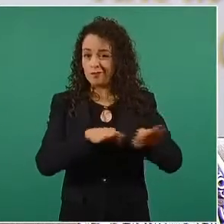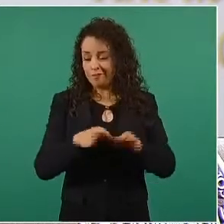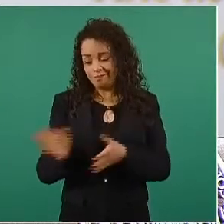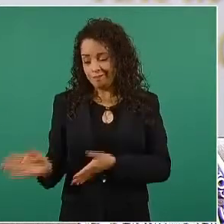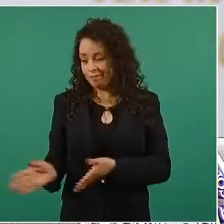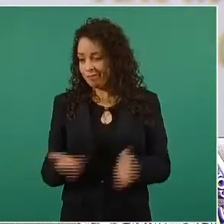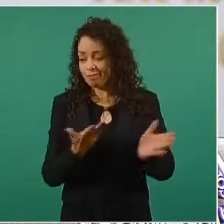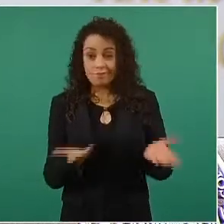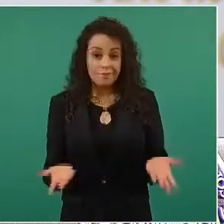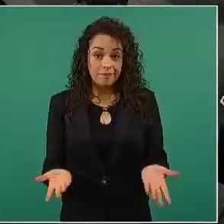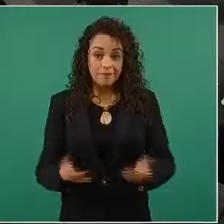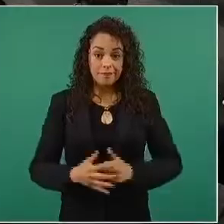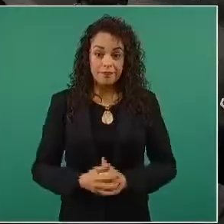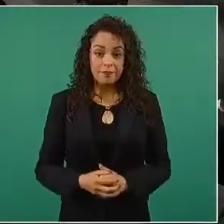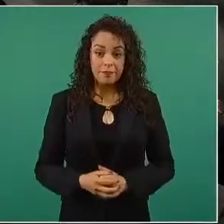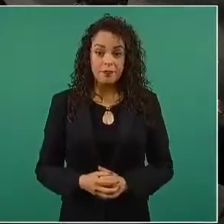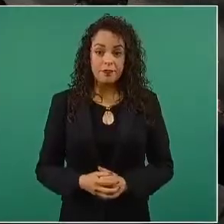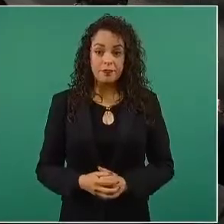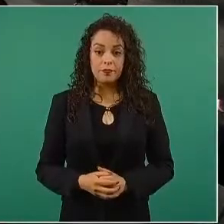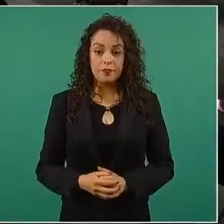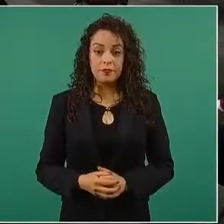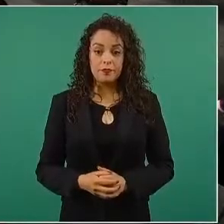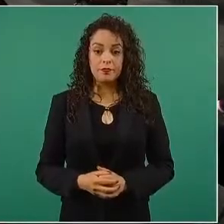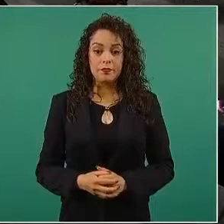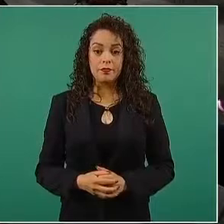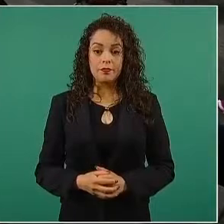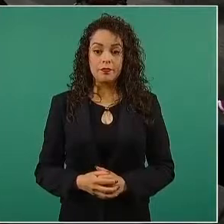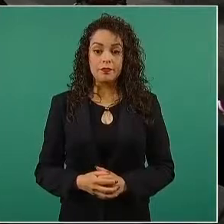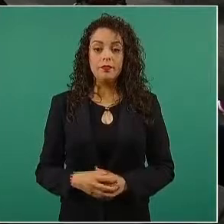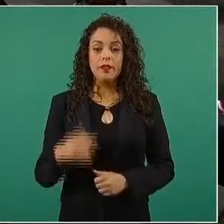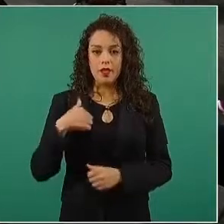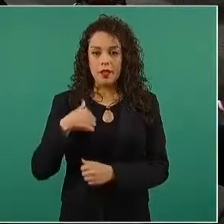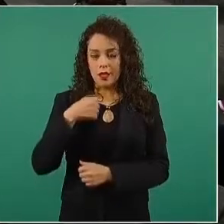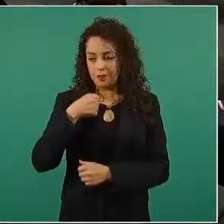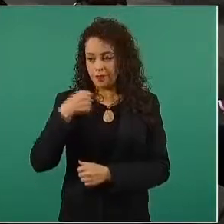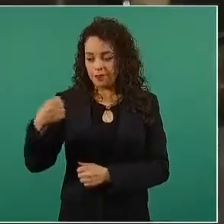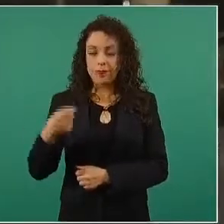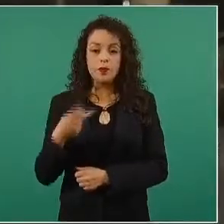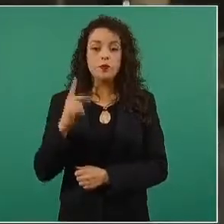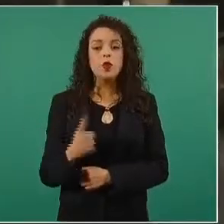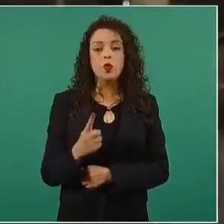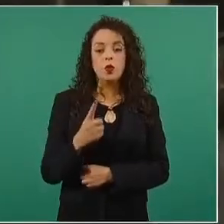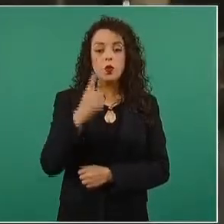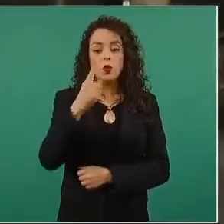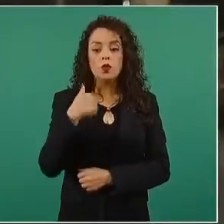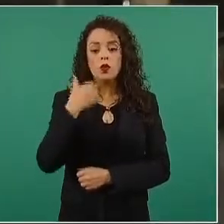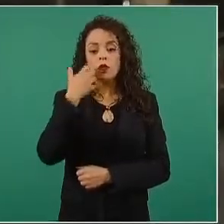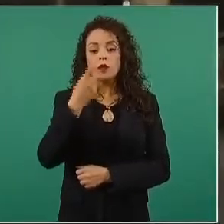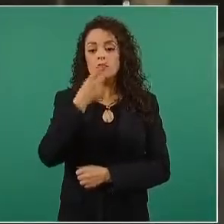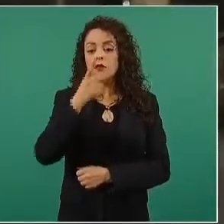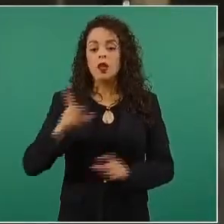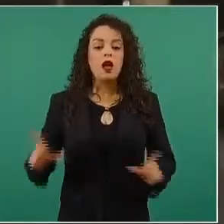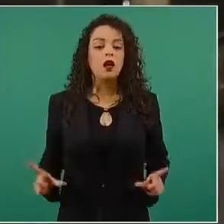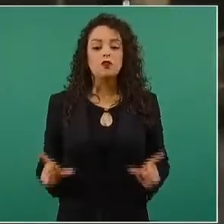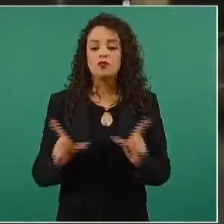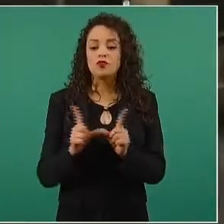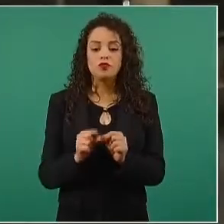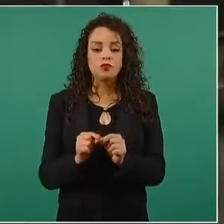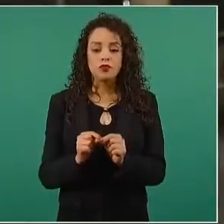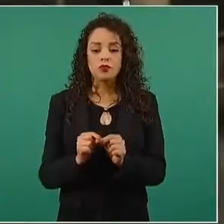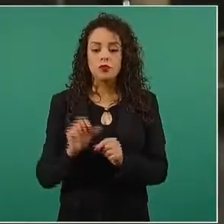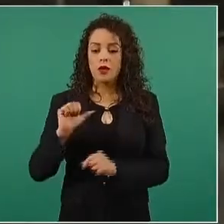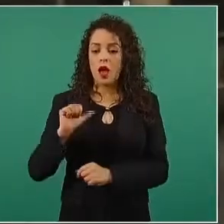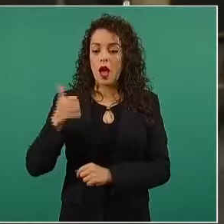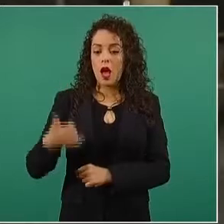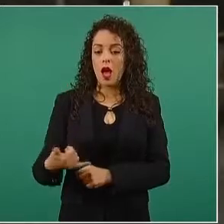Voy a entregar el micrófono, presidente, nada más señalarle como comentario final que